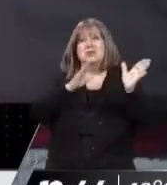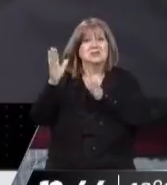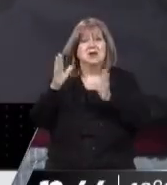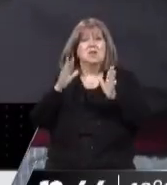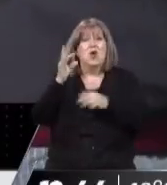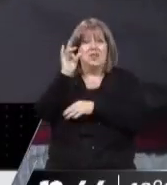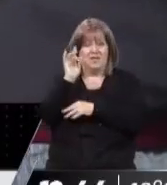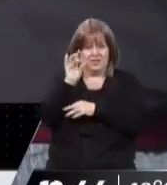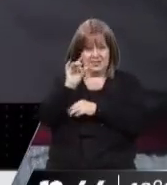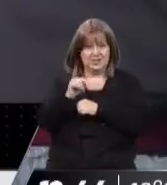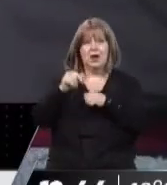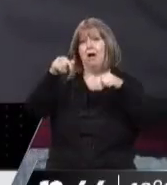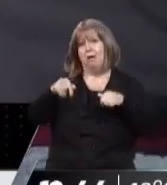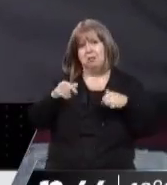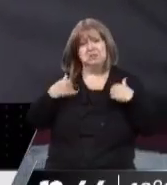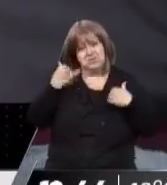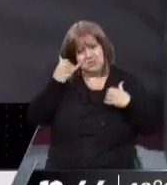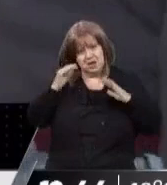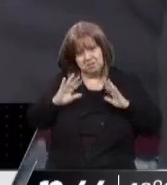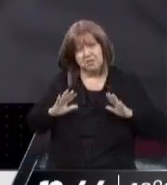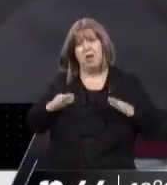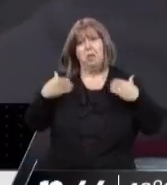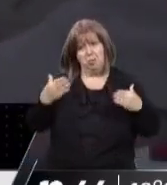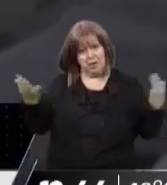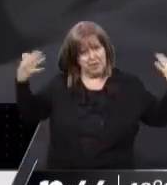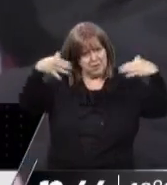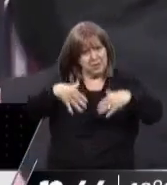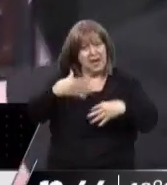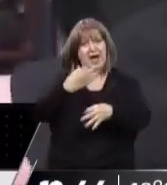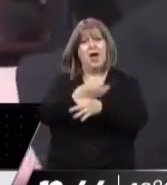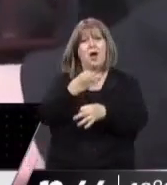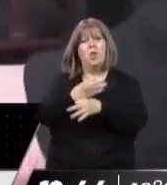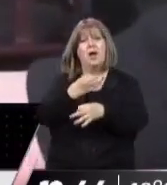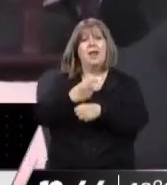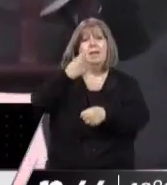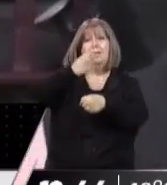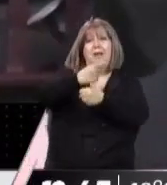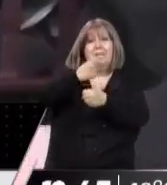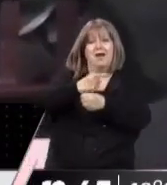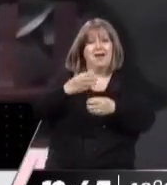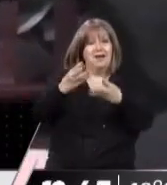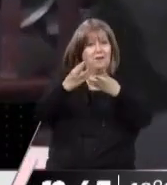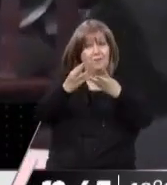Bueno, hoy se nos abrió el camino de poder venir a la escuela y terminar la primaria,